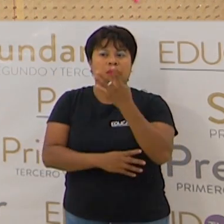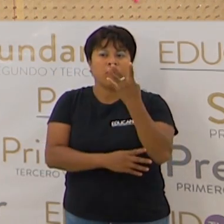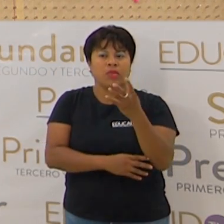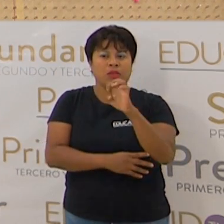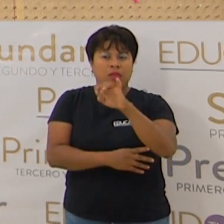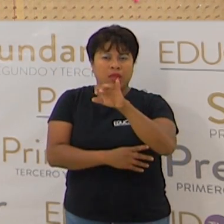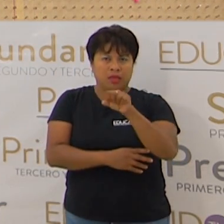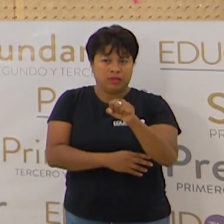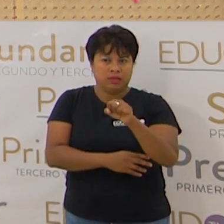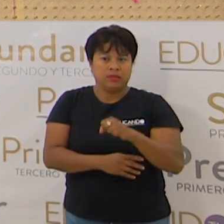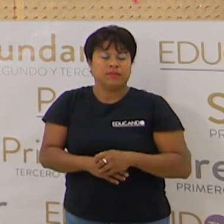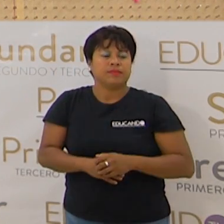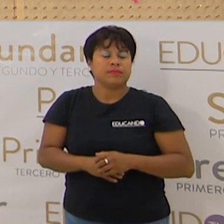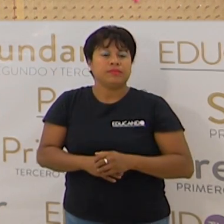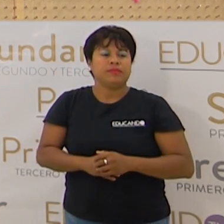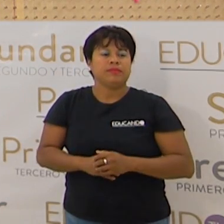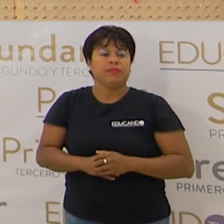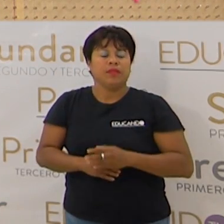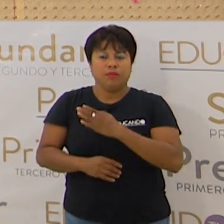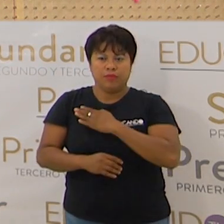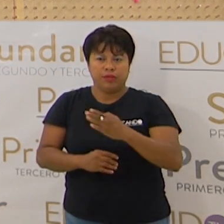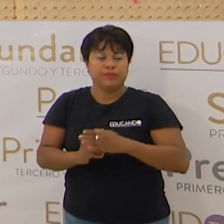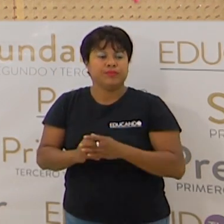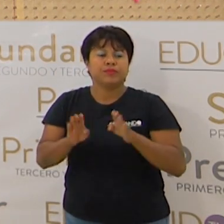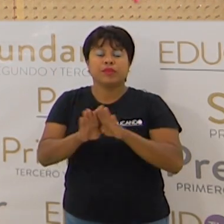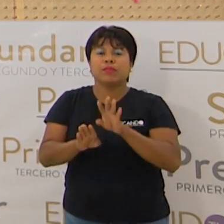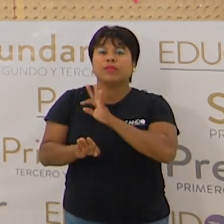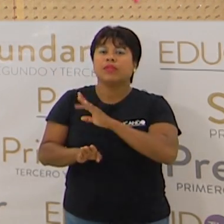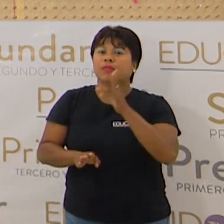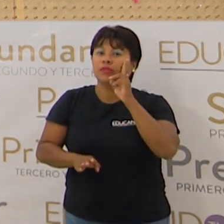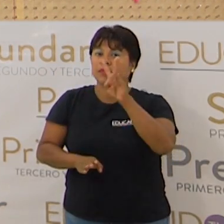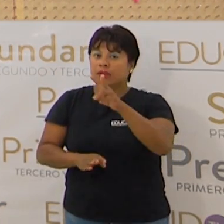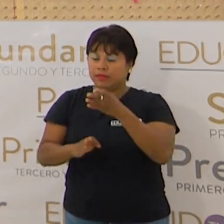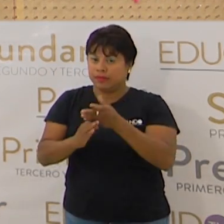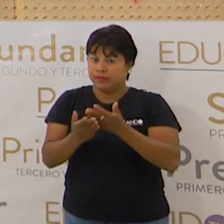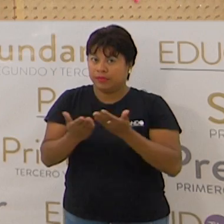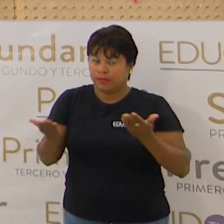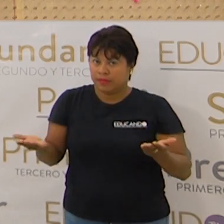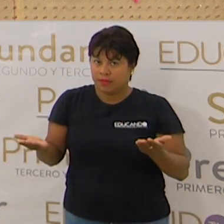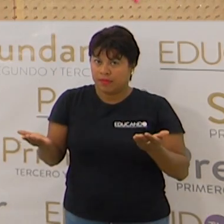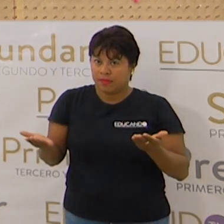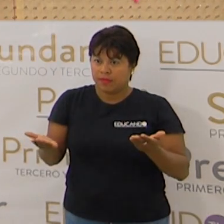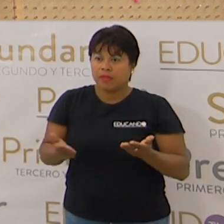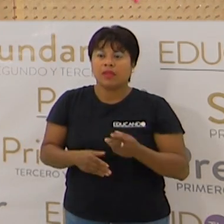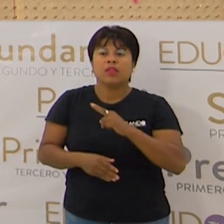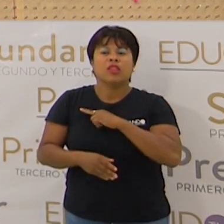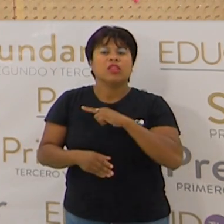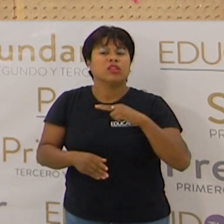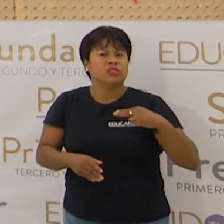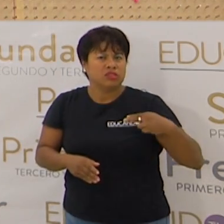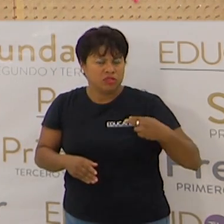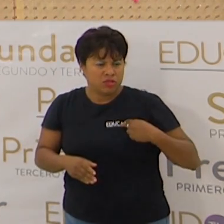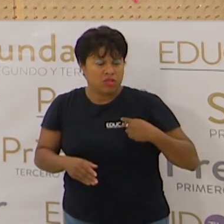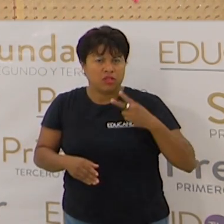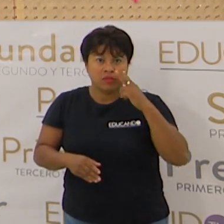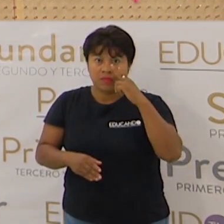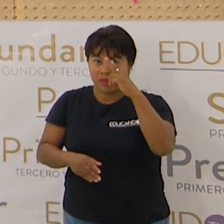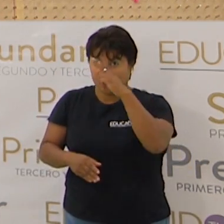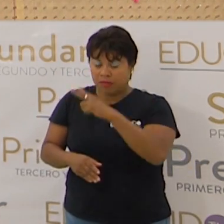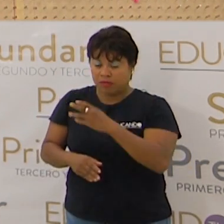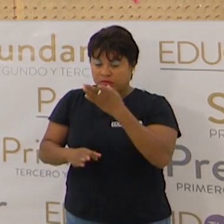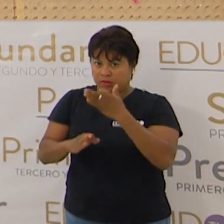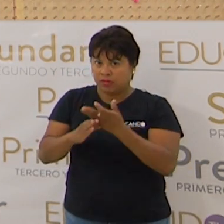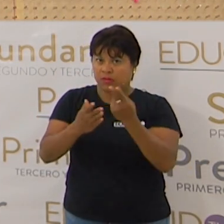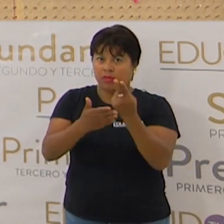4 ejes de simetría. Bueno, ¿cómo lo podemos ver aquí? Si nosotros vemos a